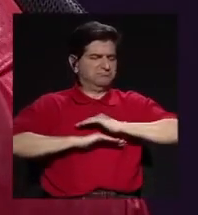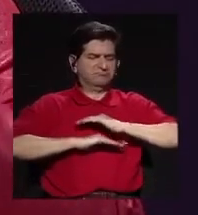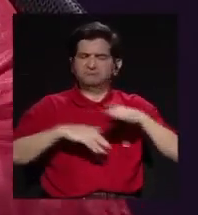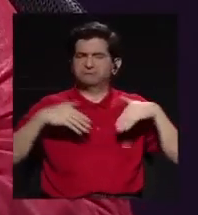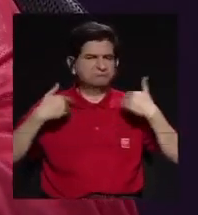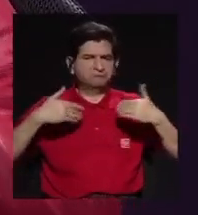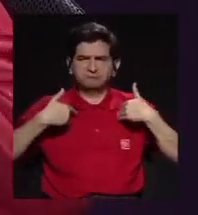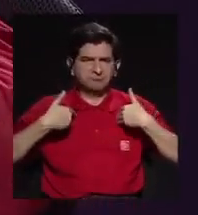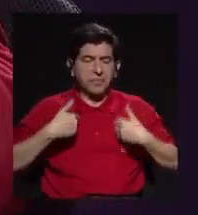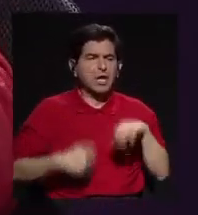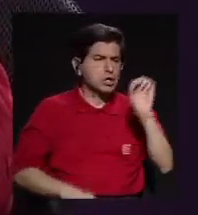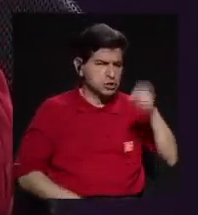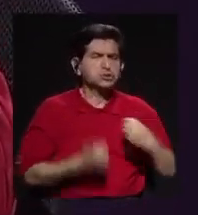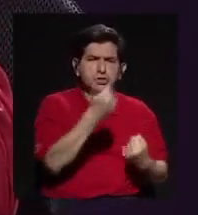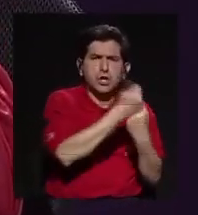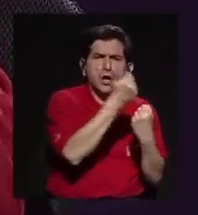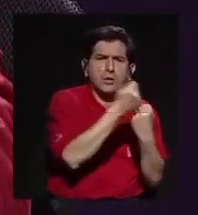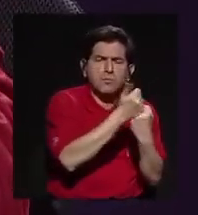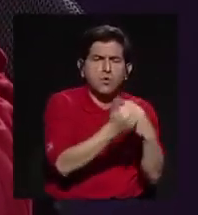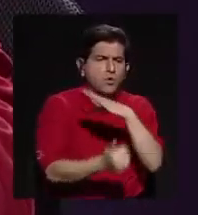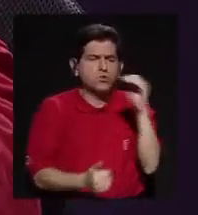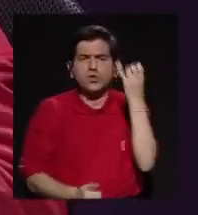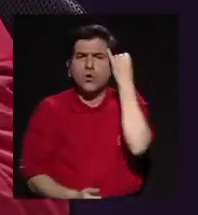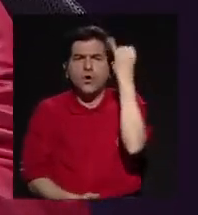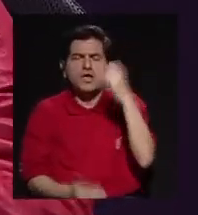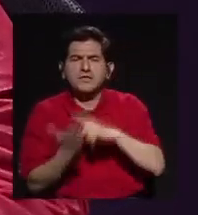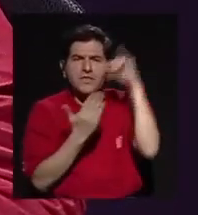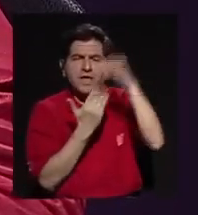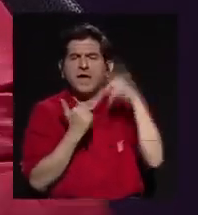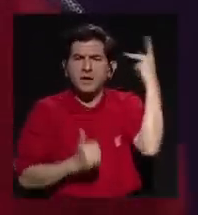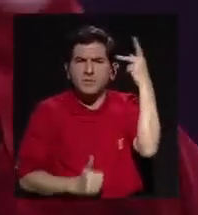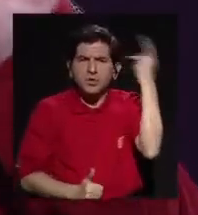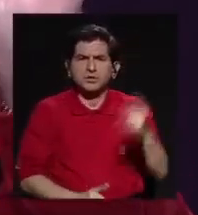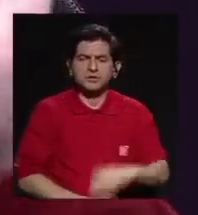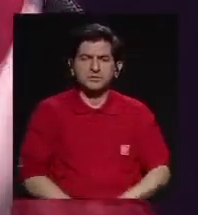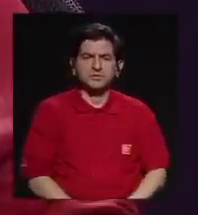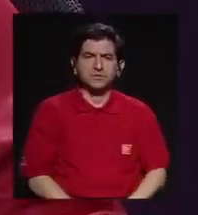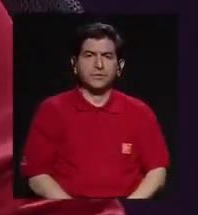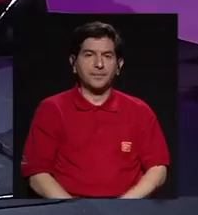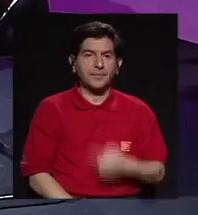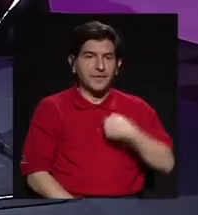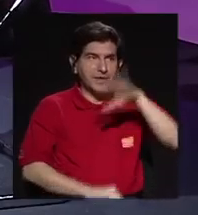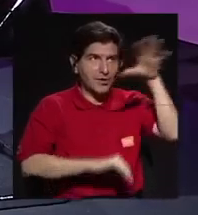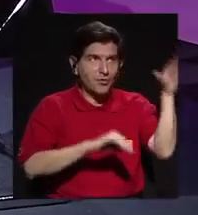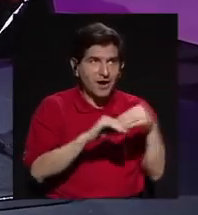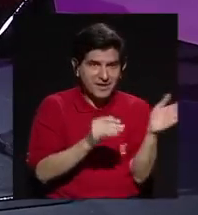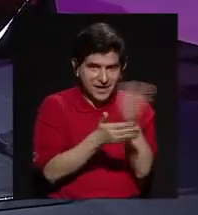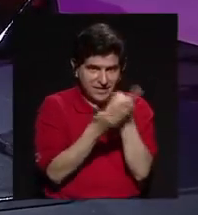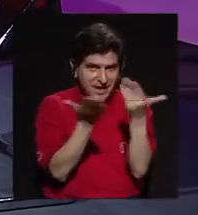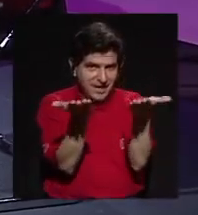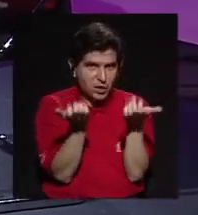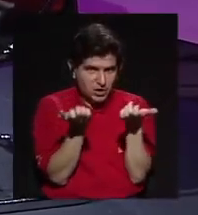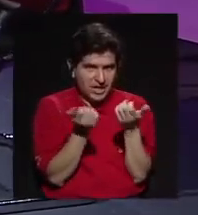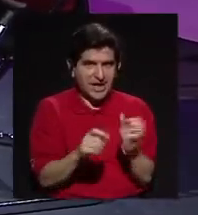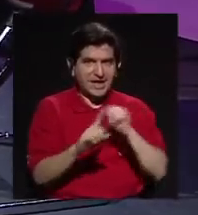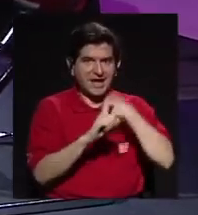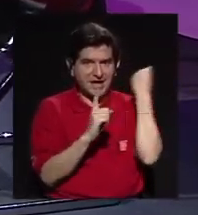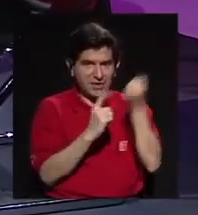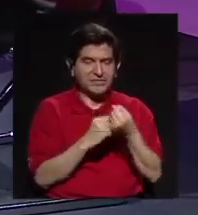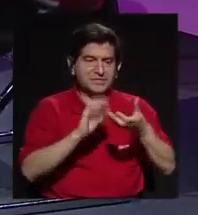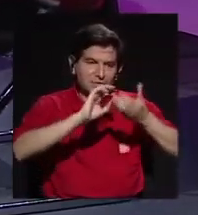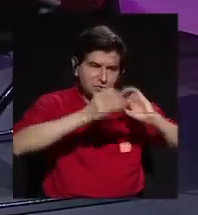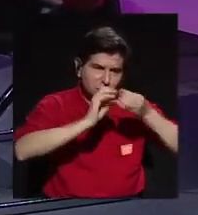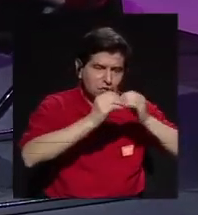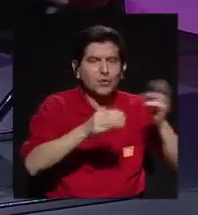manifestar su apoyo, para manifestar una idea de proyecto político. Ahora, yo también quiero decir algo con eso, y es un asunto de